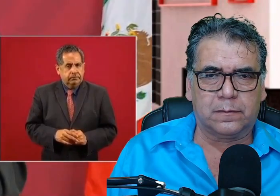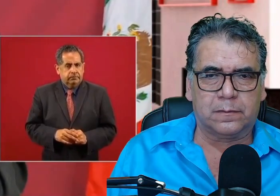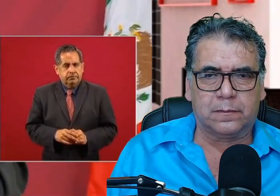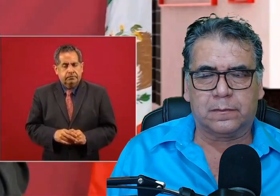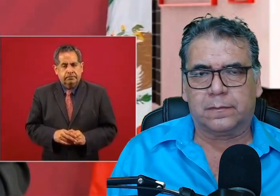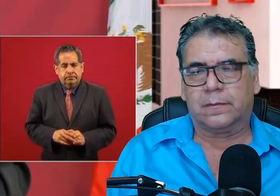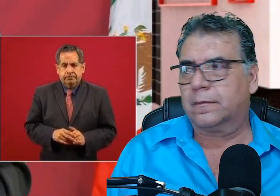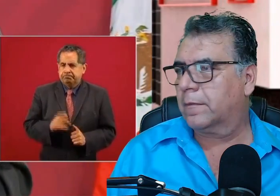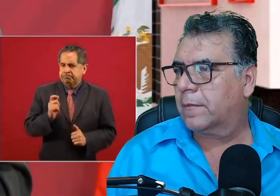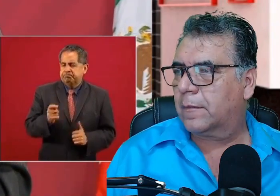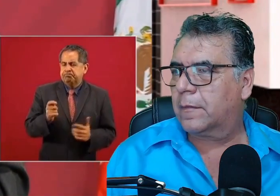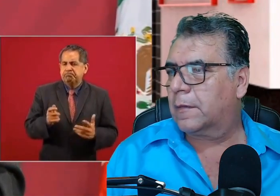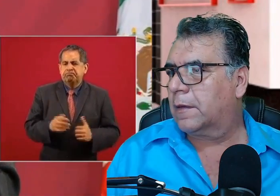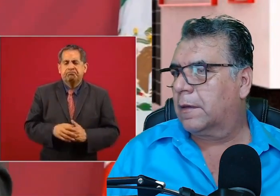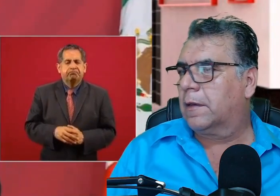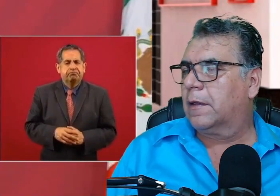esa